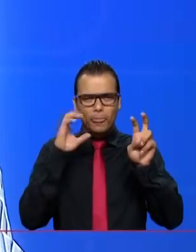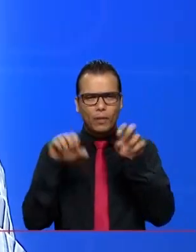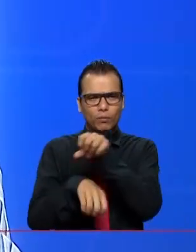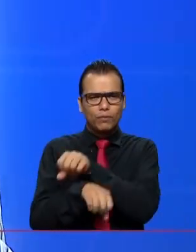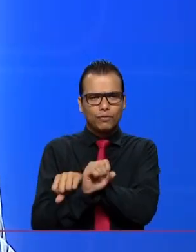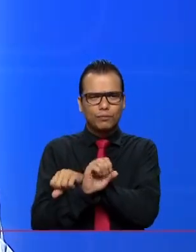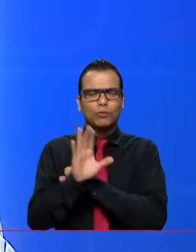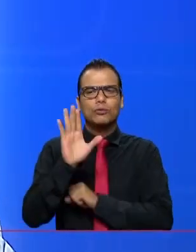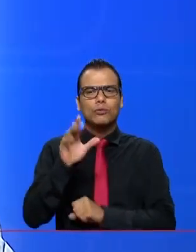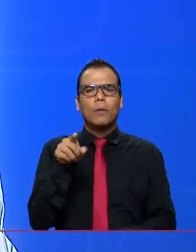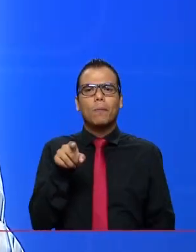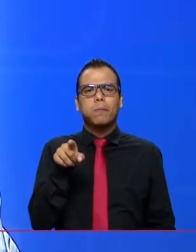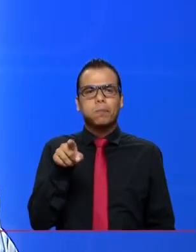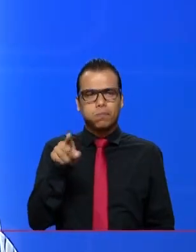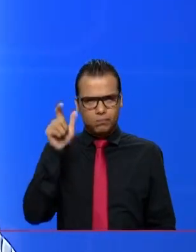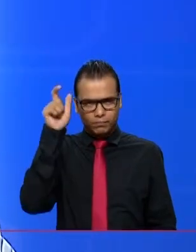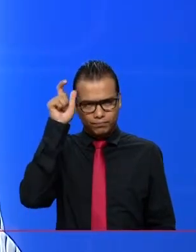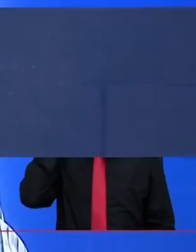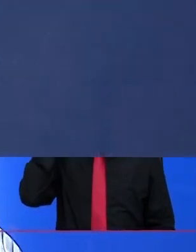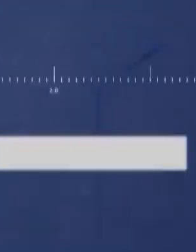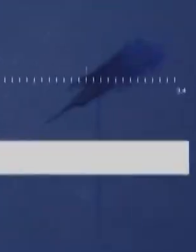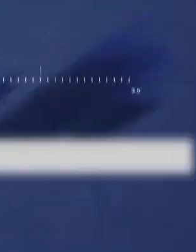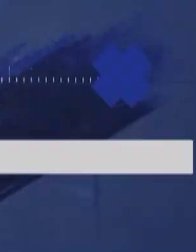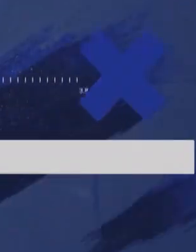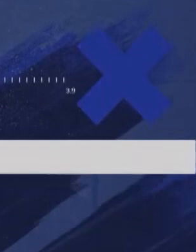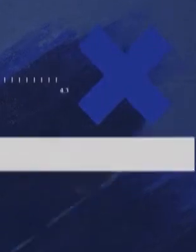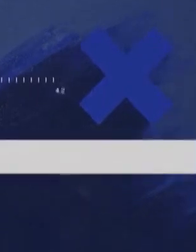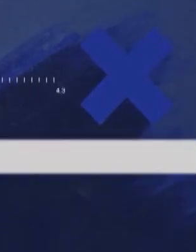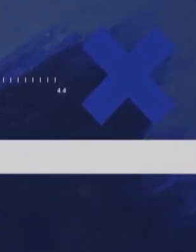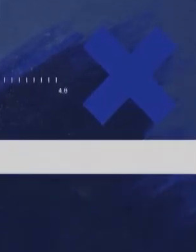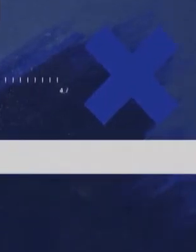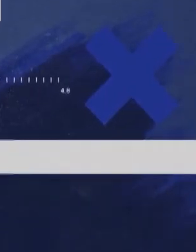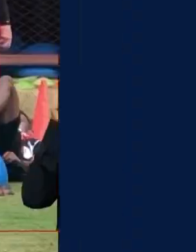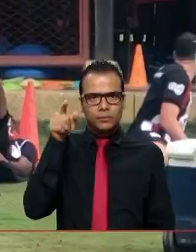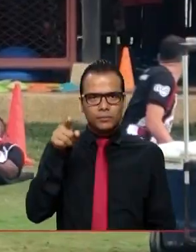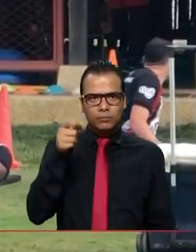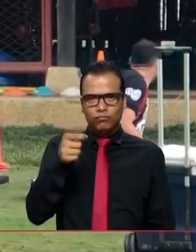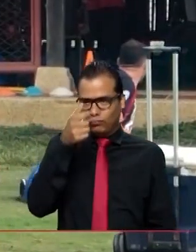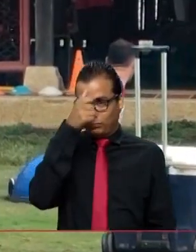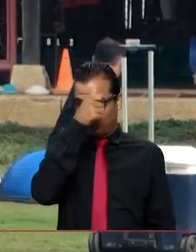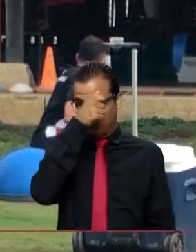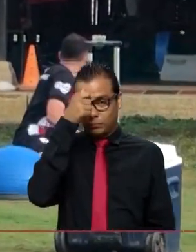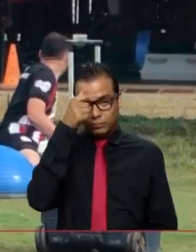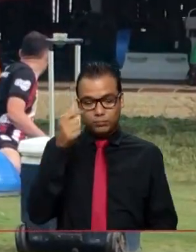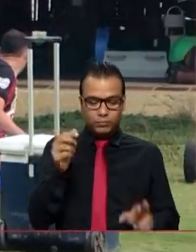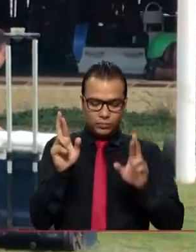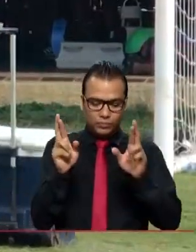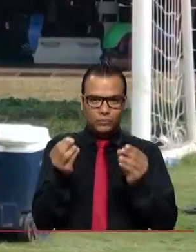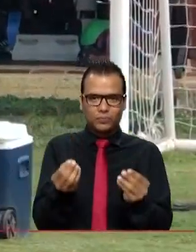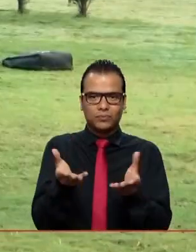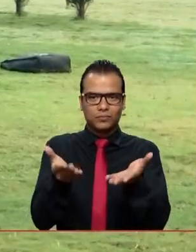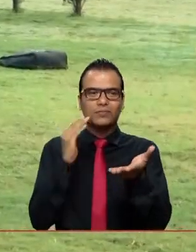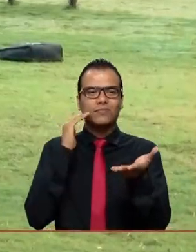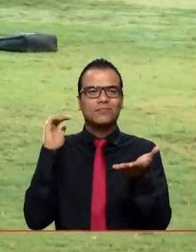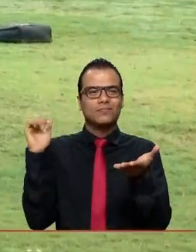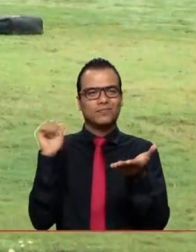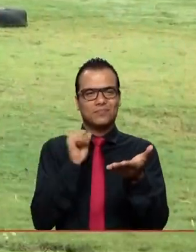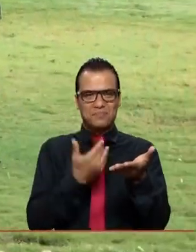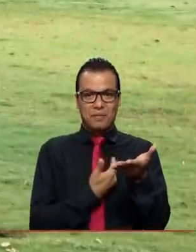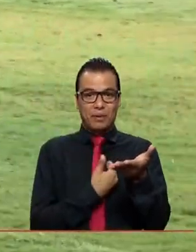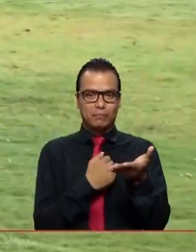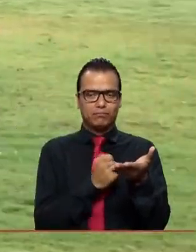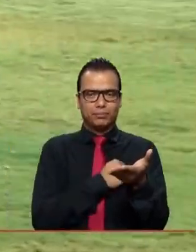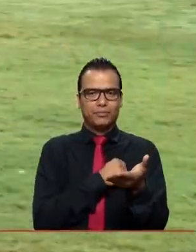El 15 veces campeón de Colombia, el América de Guima, buscará este domingo regalarle a todas las madres escarlatas